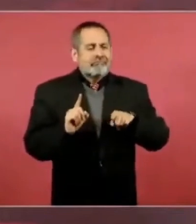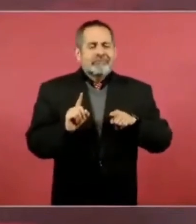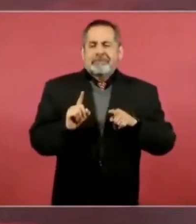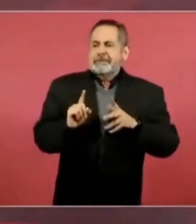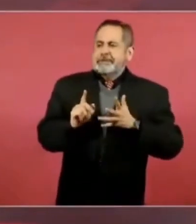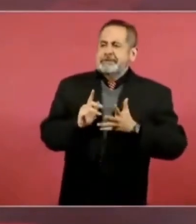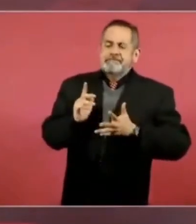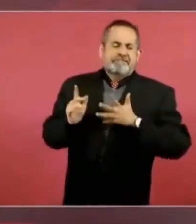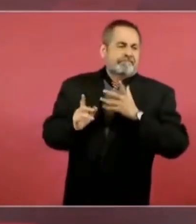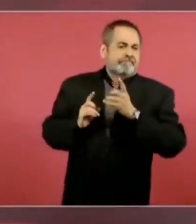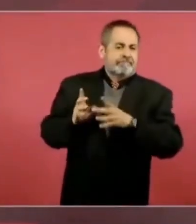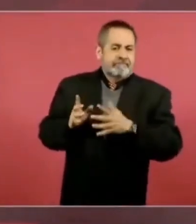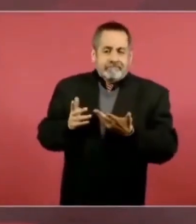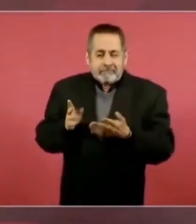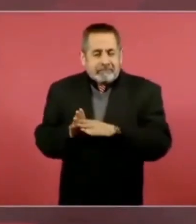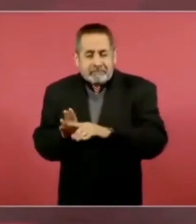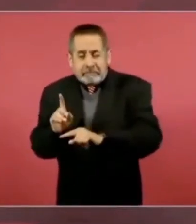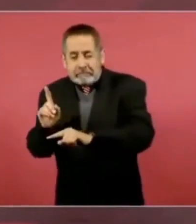¿cómo desmontar